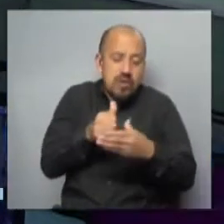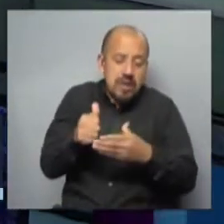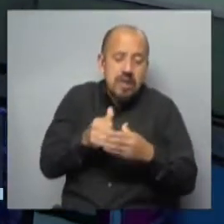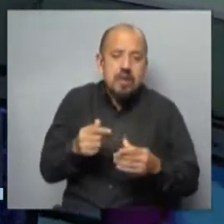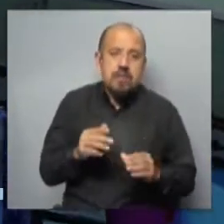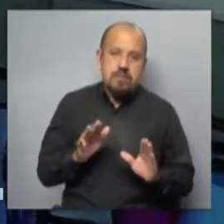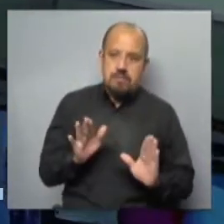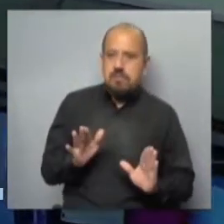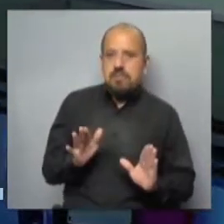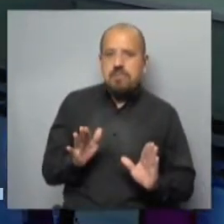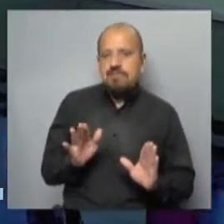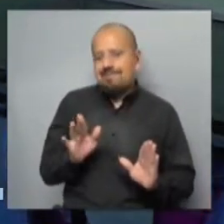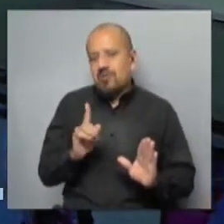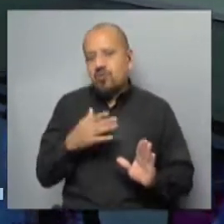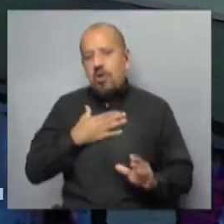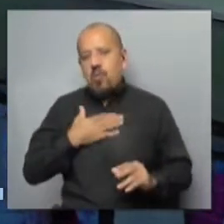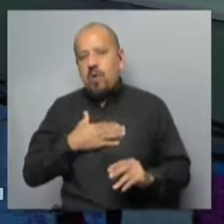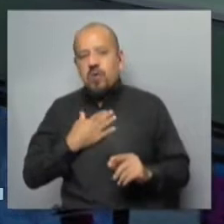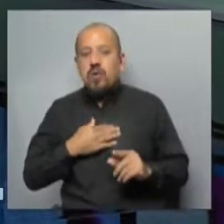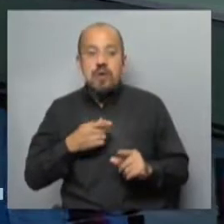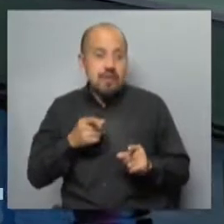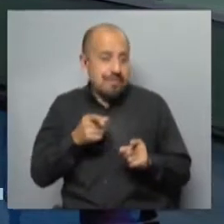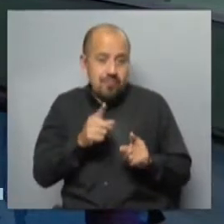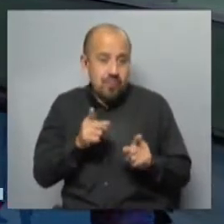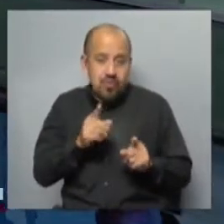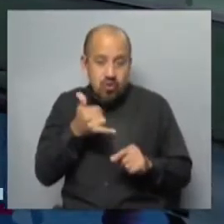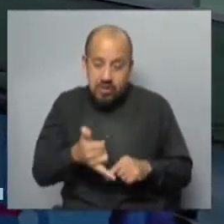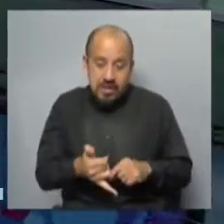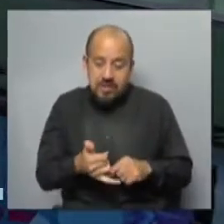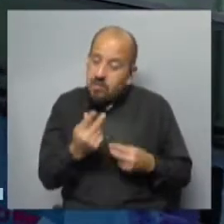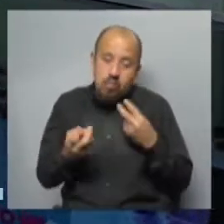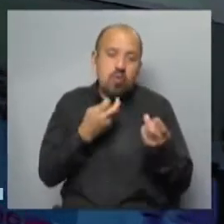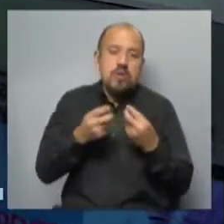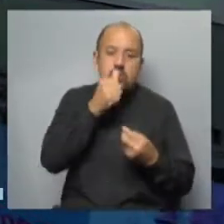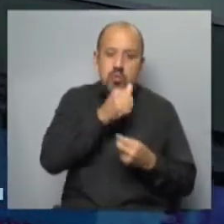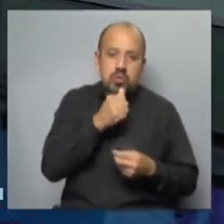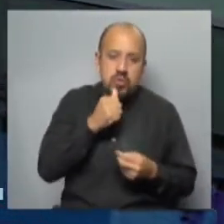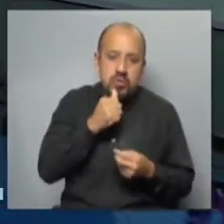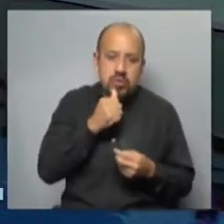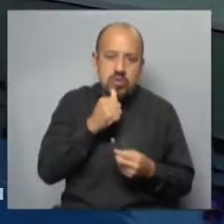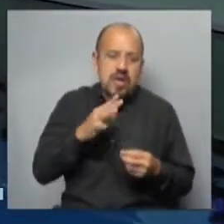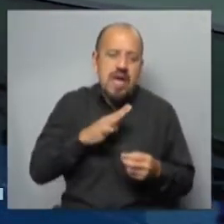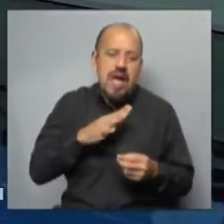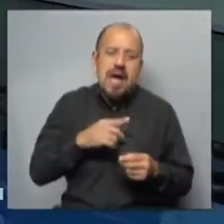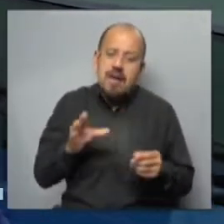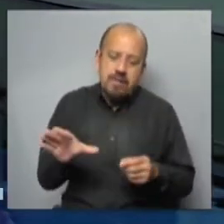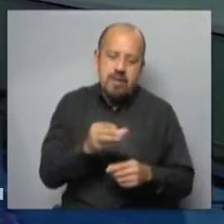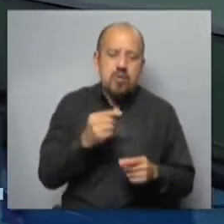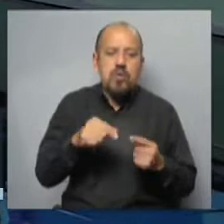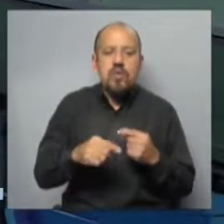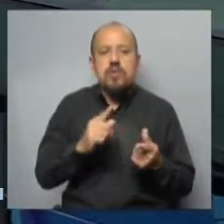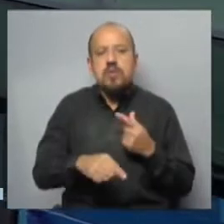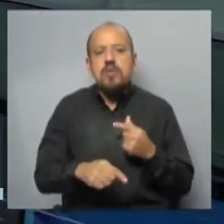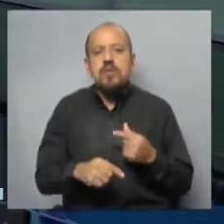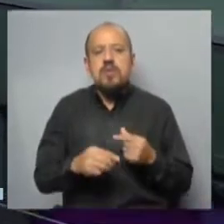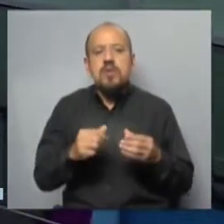no las tiene y quiere realmente hacer una inclusión las buscan hay tutoriales para todos también hay tutoriales para